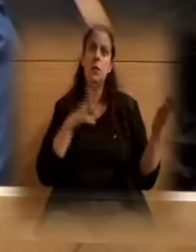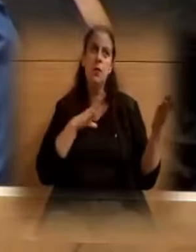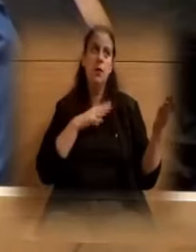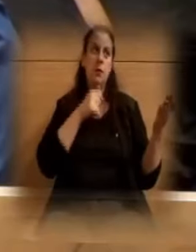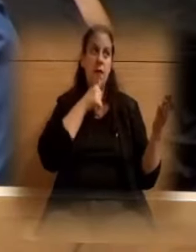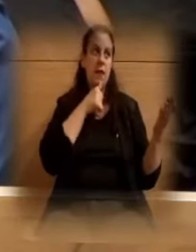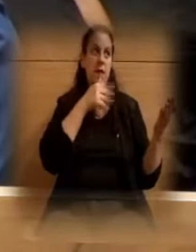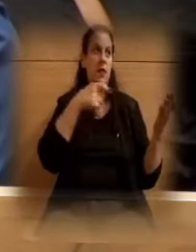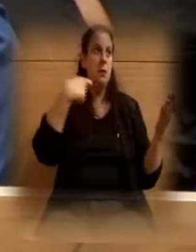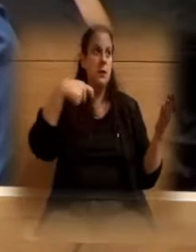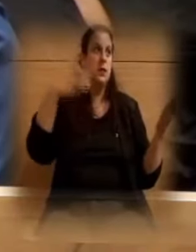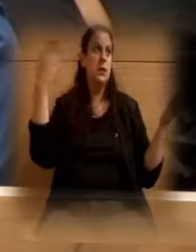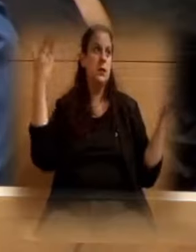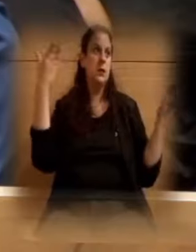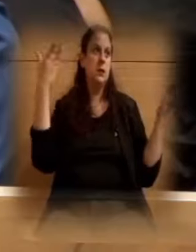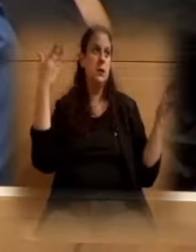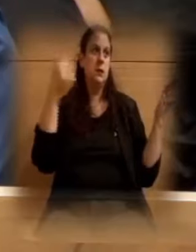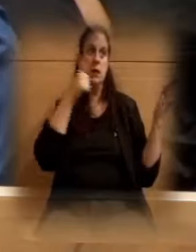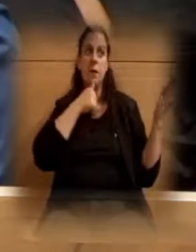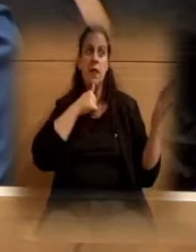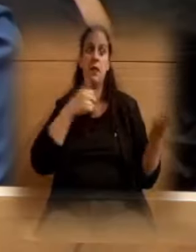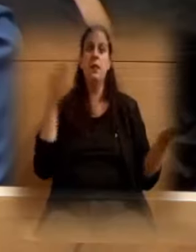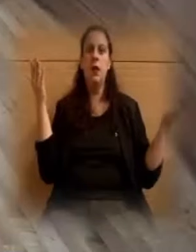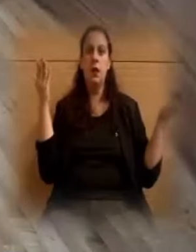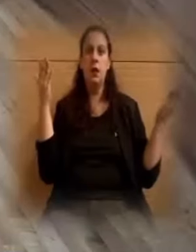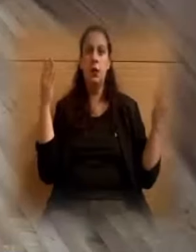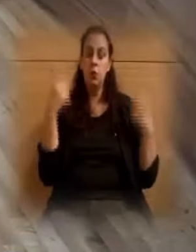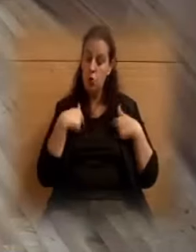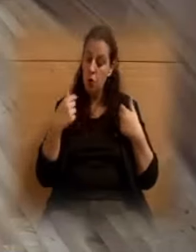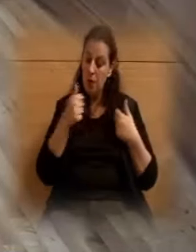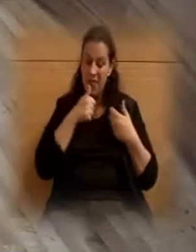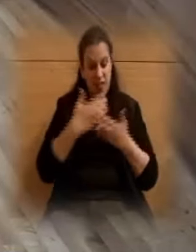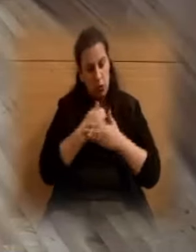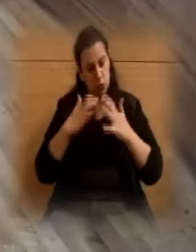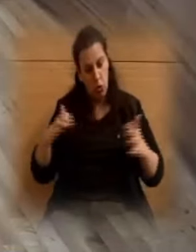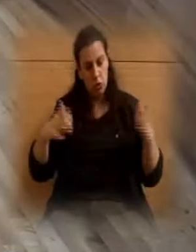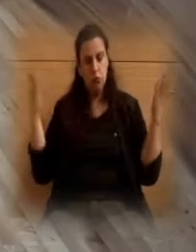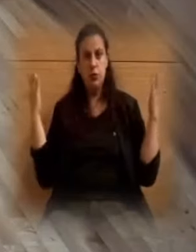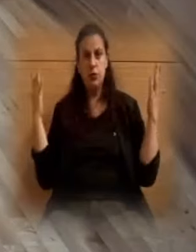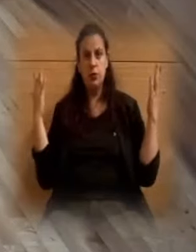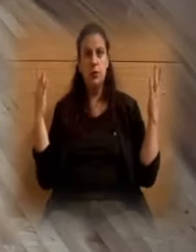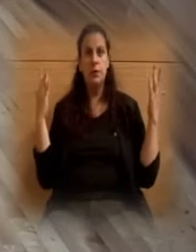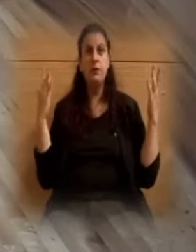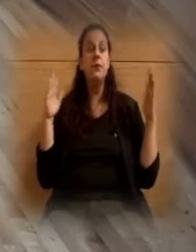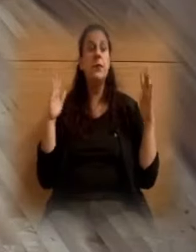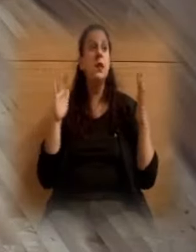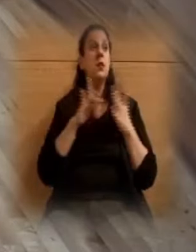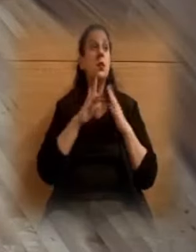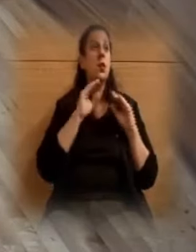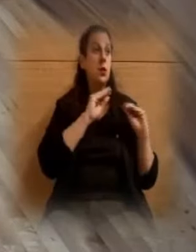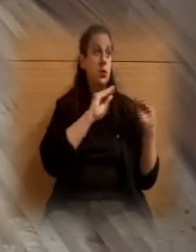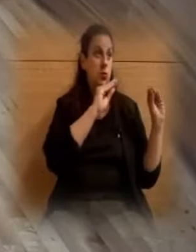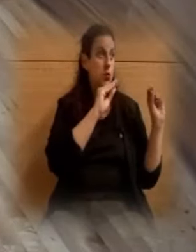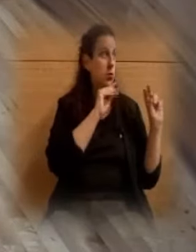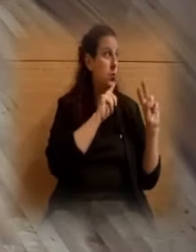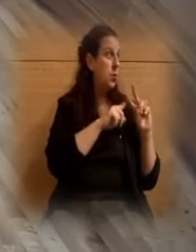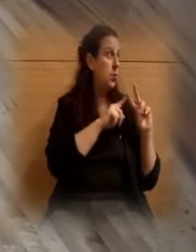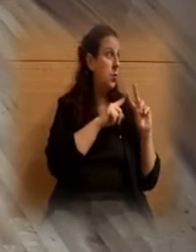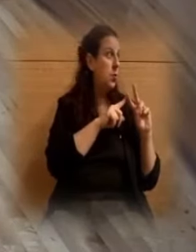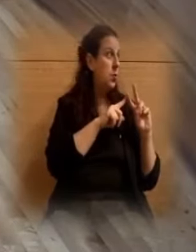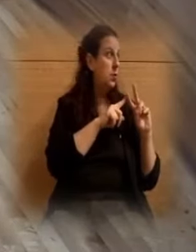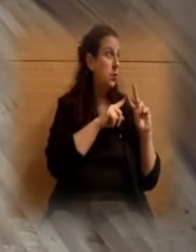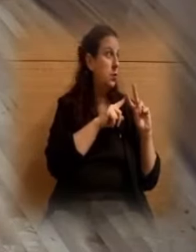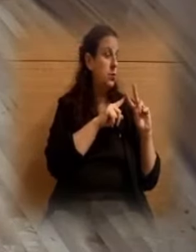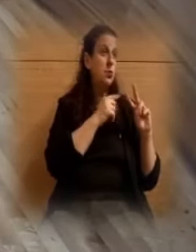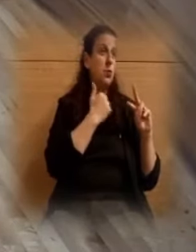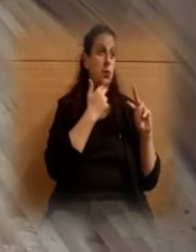favor por favor en toch y en toes aore m un tour de paraula que el te mate el portav de